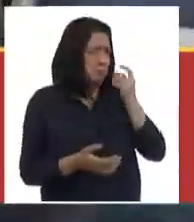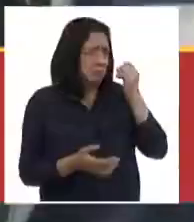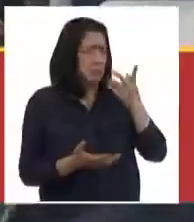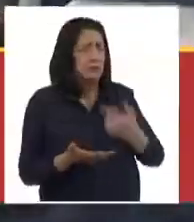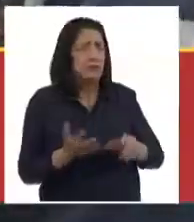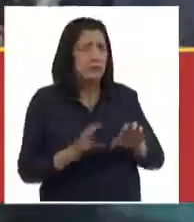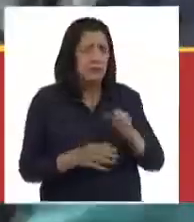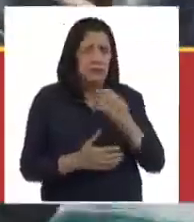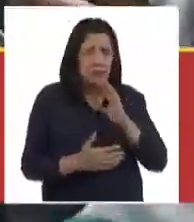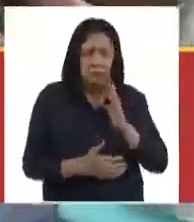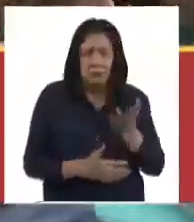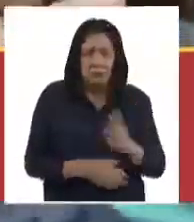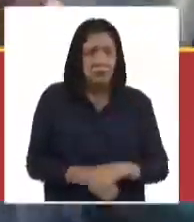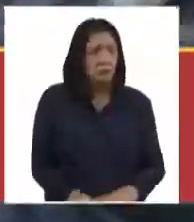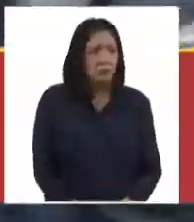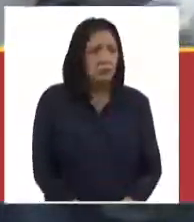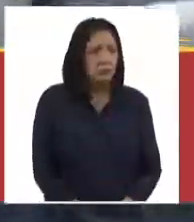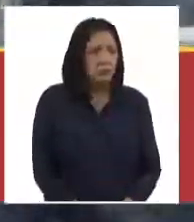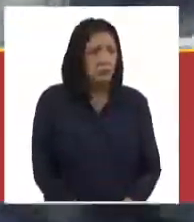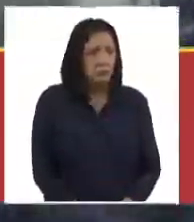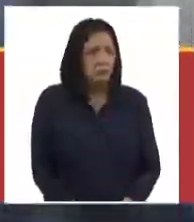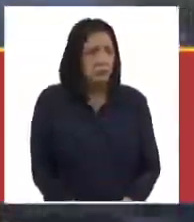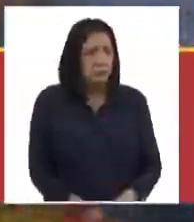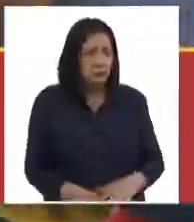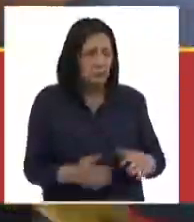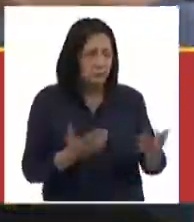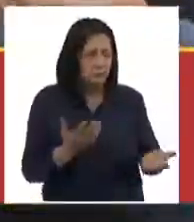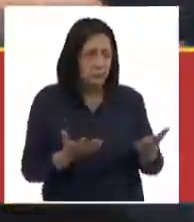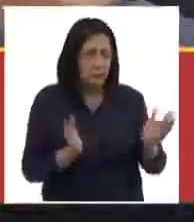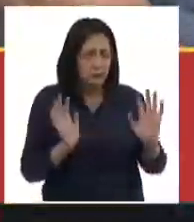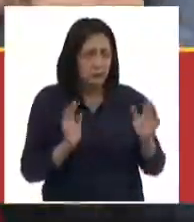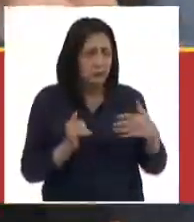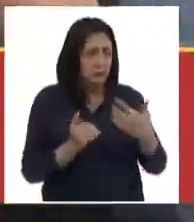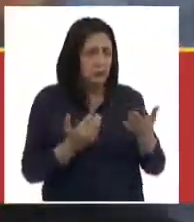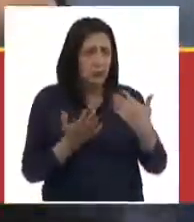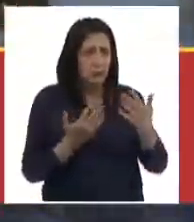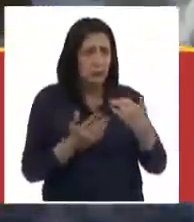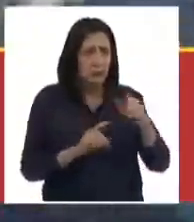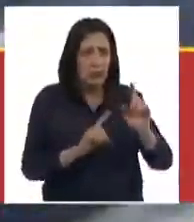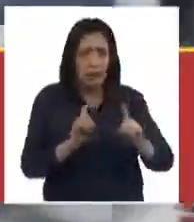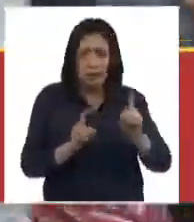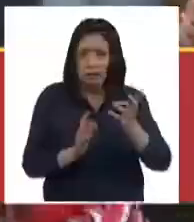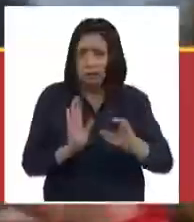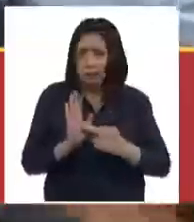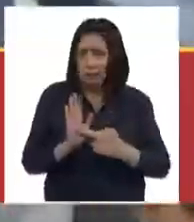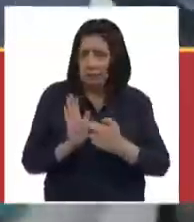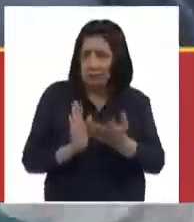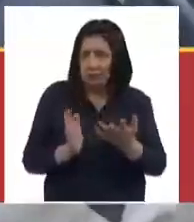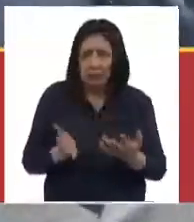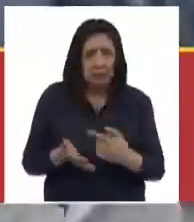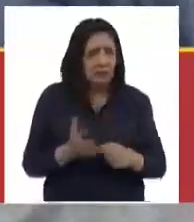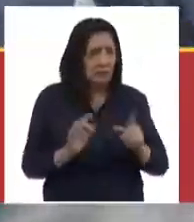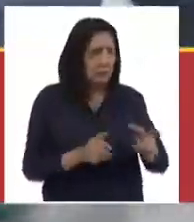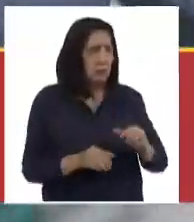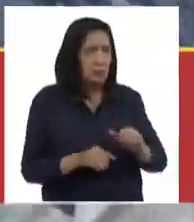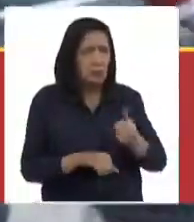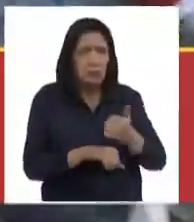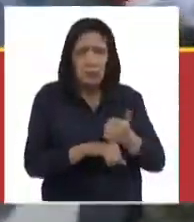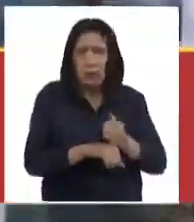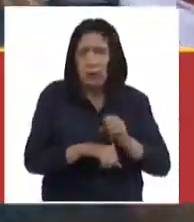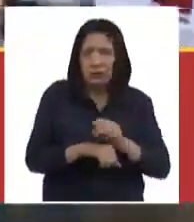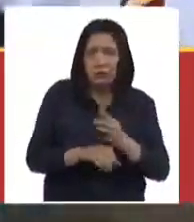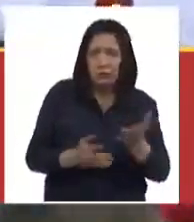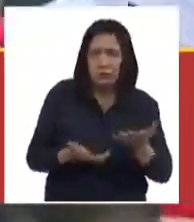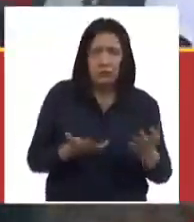se refiere. Sí. ¿Podríamos de pronto, Jorge, conversar con algún vocero, algún asesor suyo que se